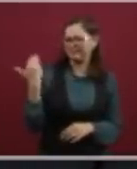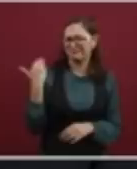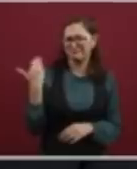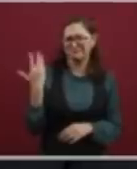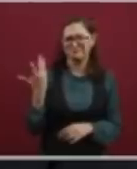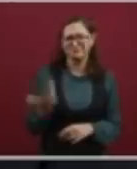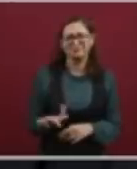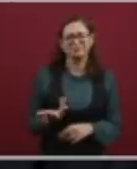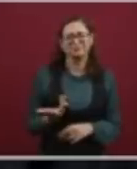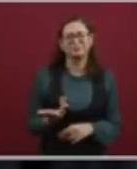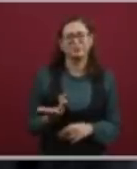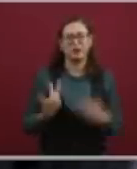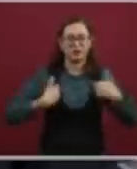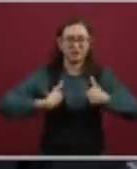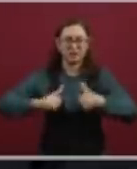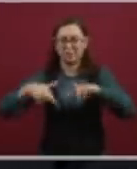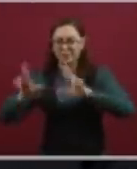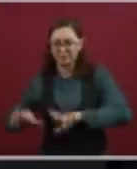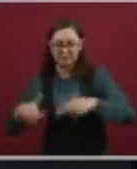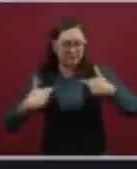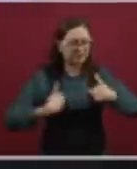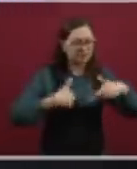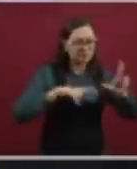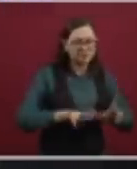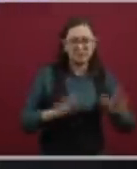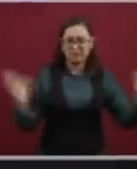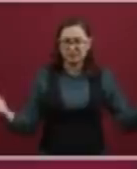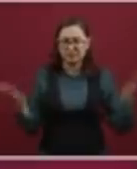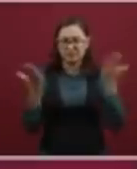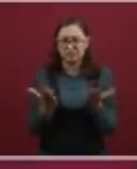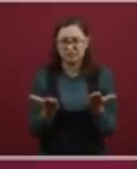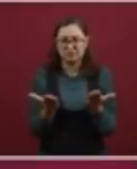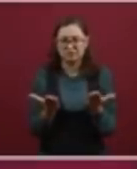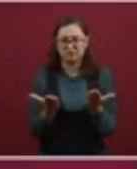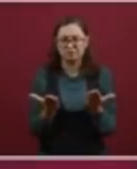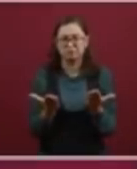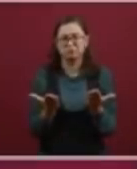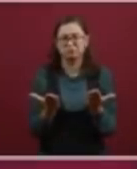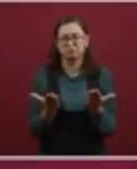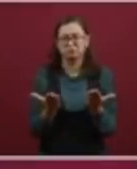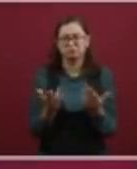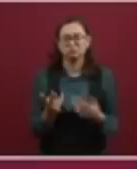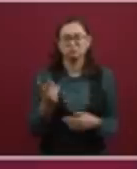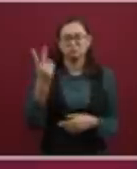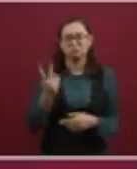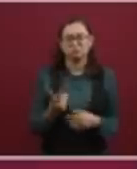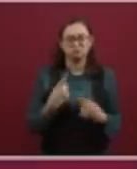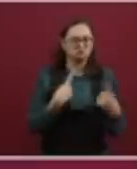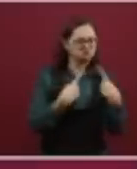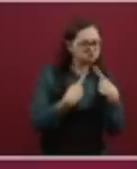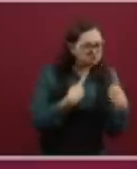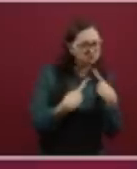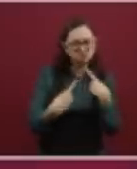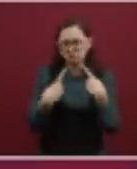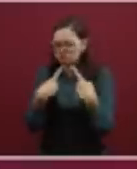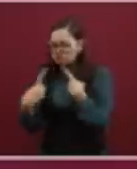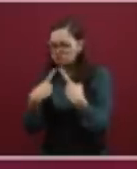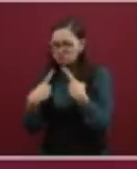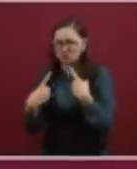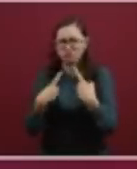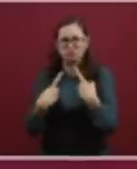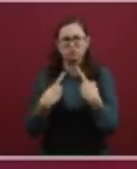nuestros negociadores, en particular Jesús Seade, logró